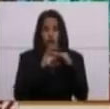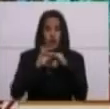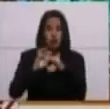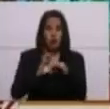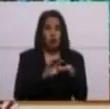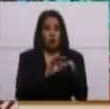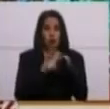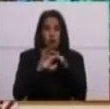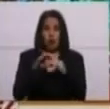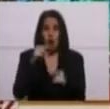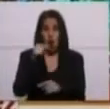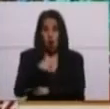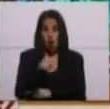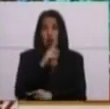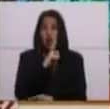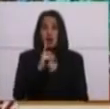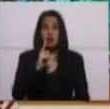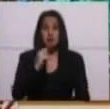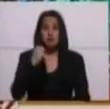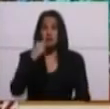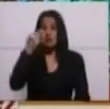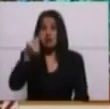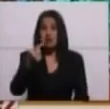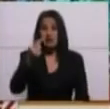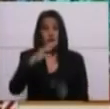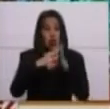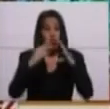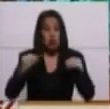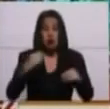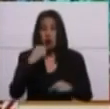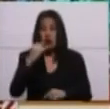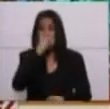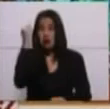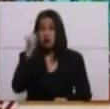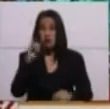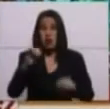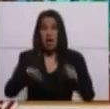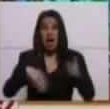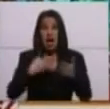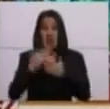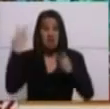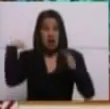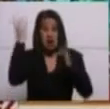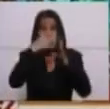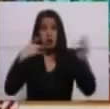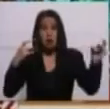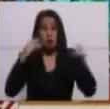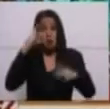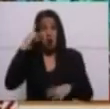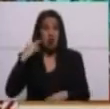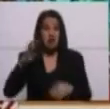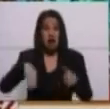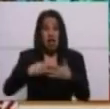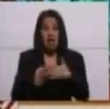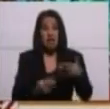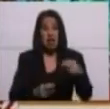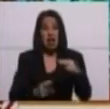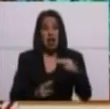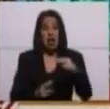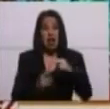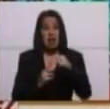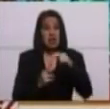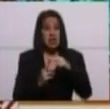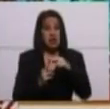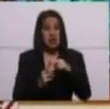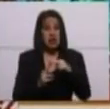Y hoy las palabras de Hugo Chávez deben retumbar desde el Zulia al Amazonas, desde Bolívar al Táchira, desde allá de